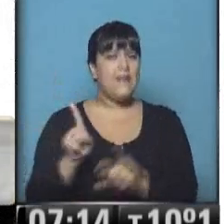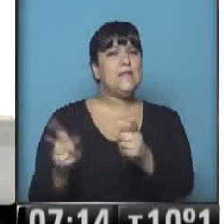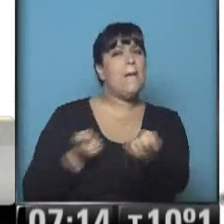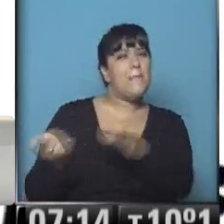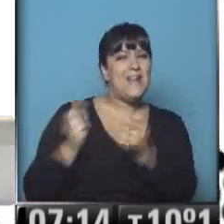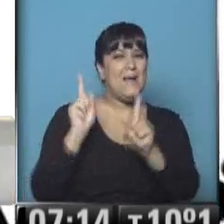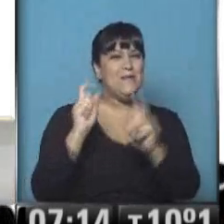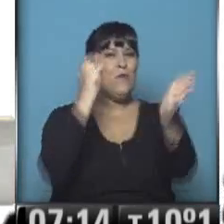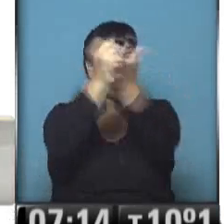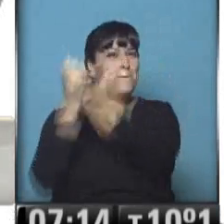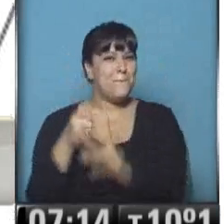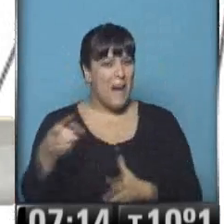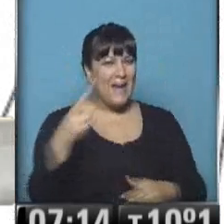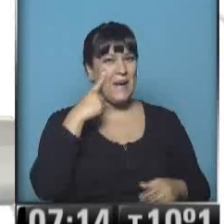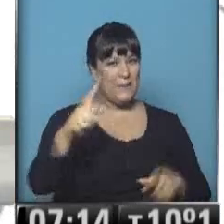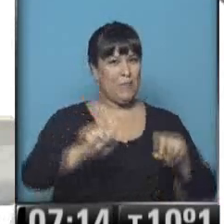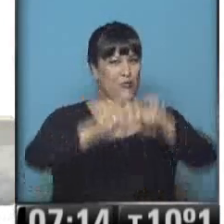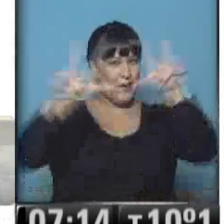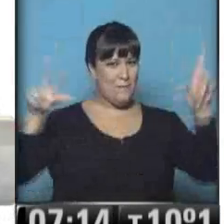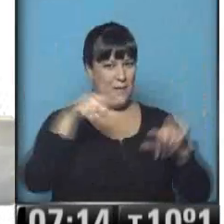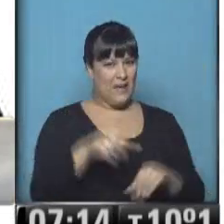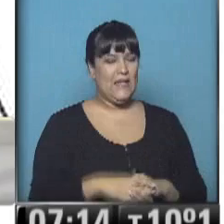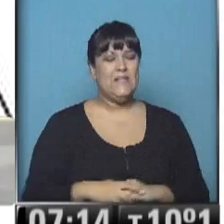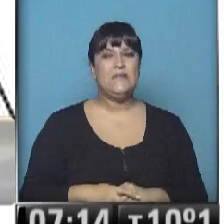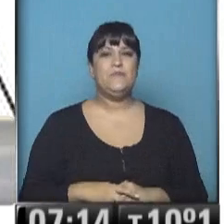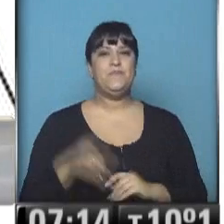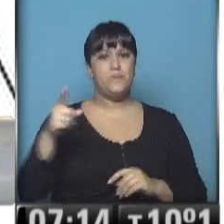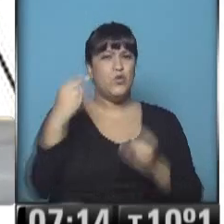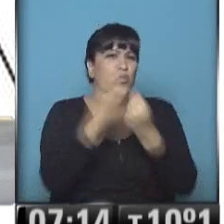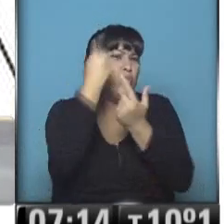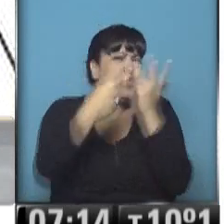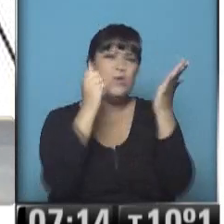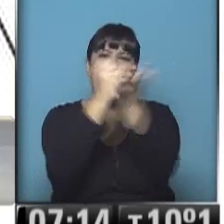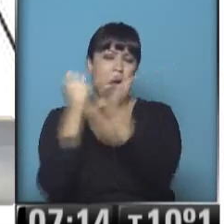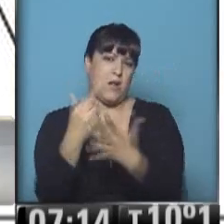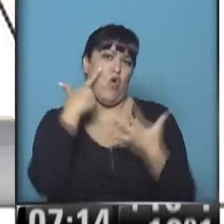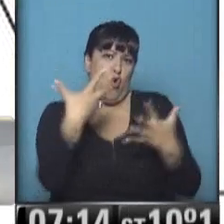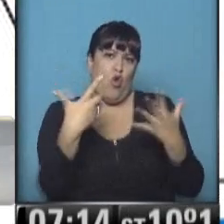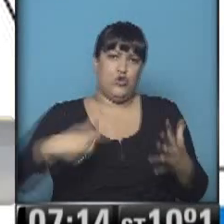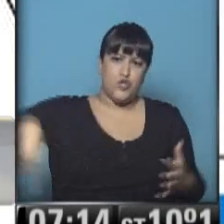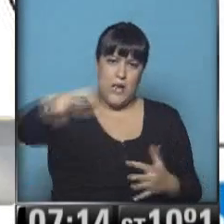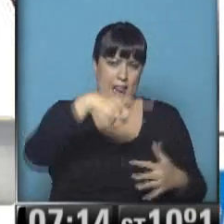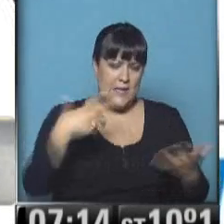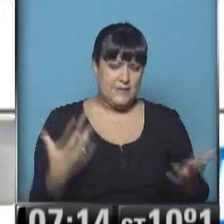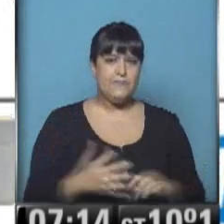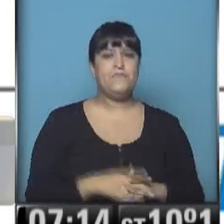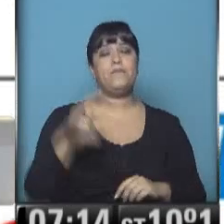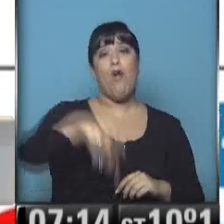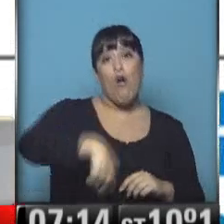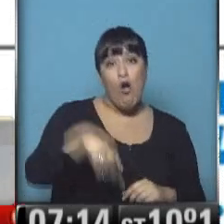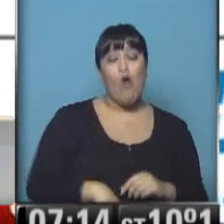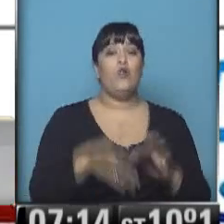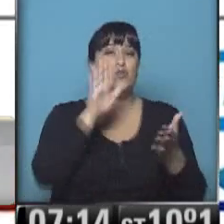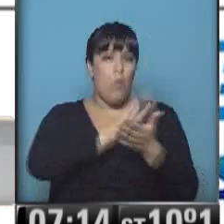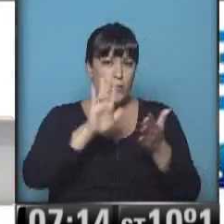marcas que estamos viendo a través de esas imágenes. Sí, que son un montón de marcas conocidas por todos los argentinos. Bueno, hoy hay una